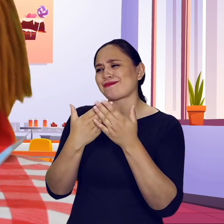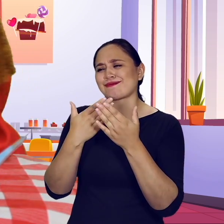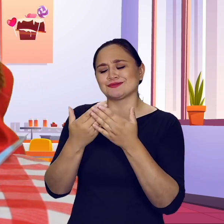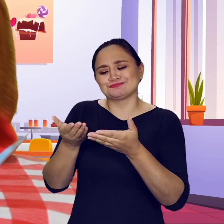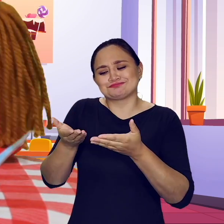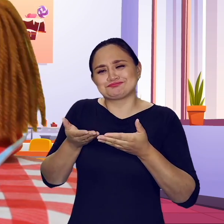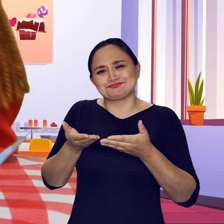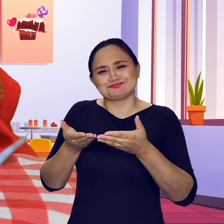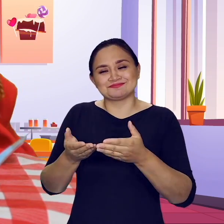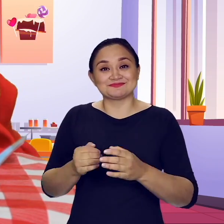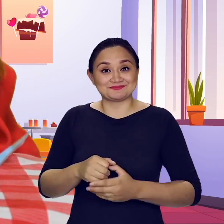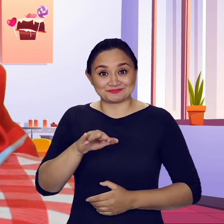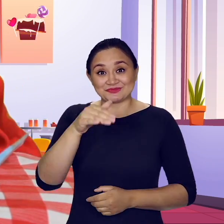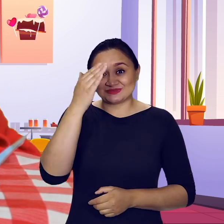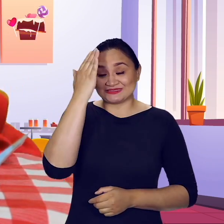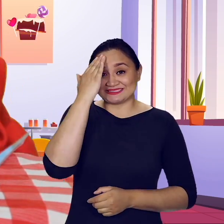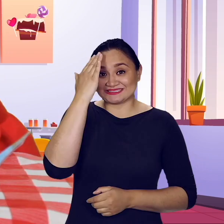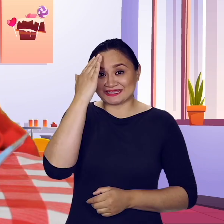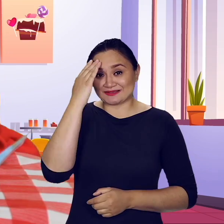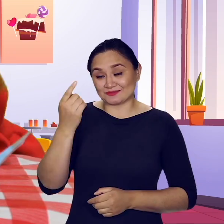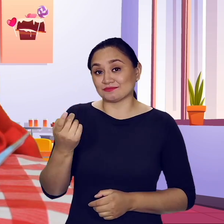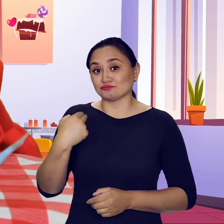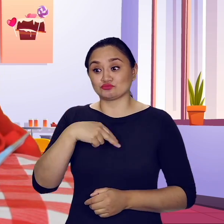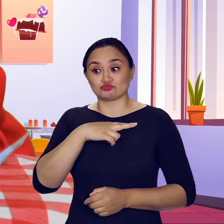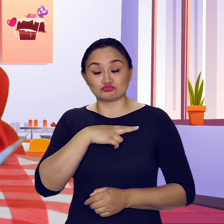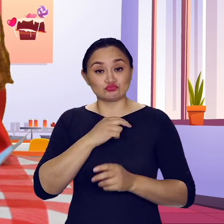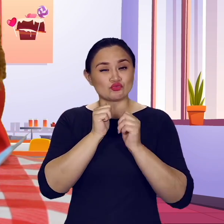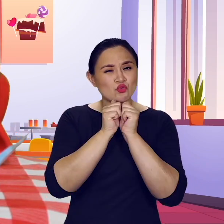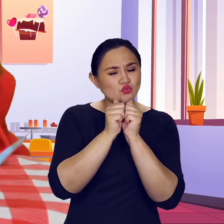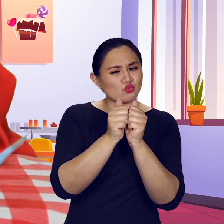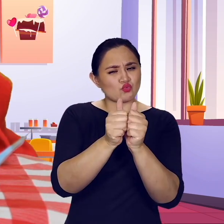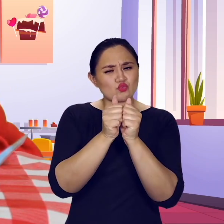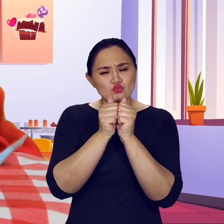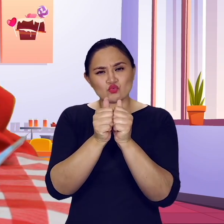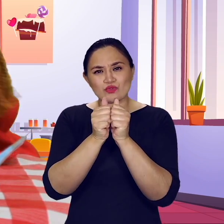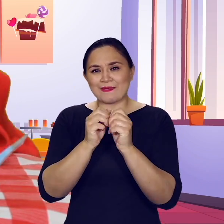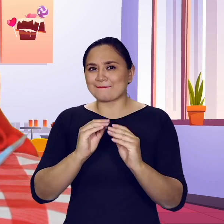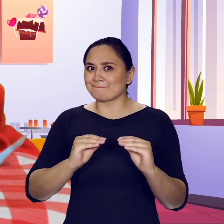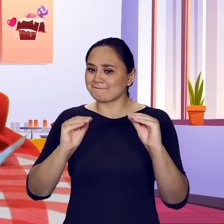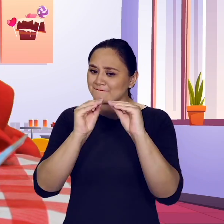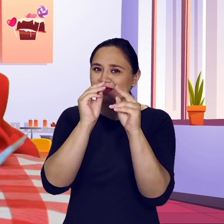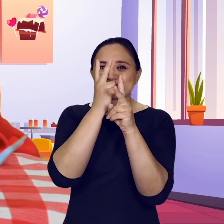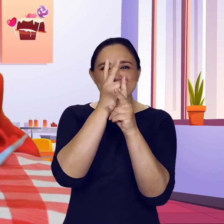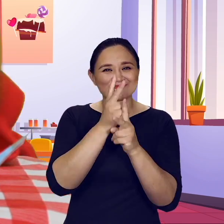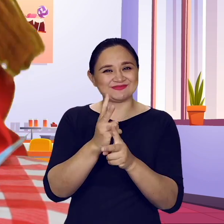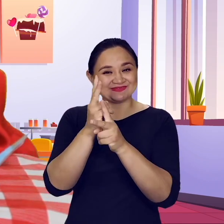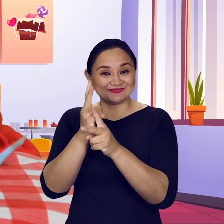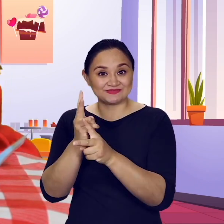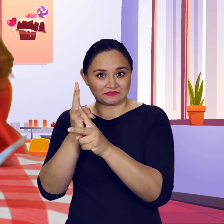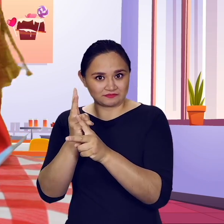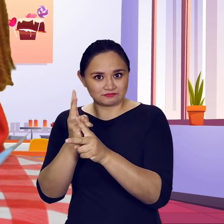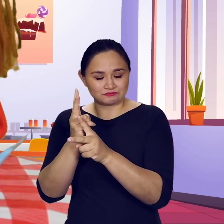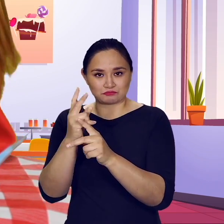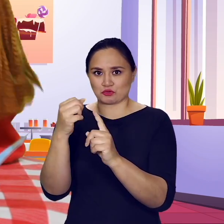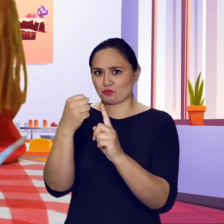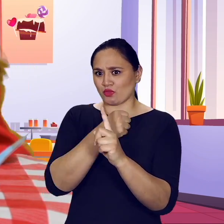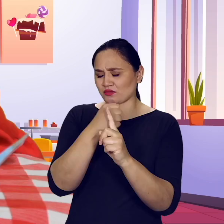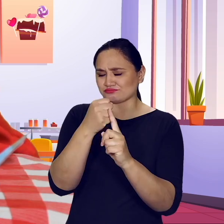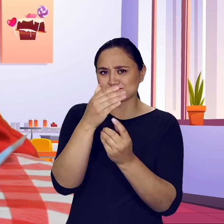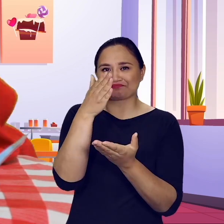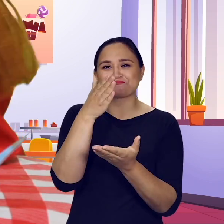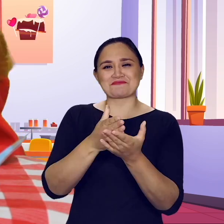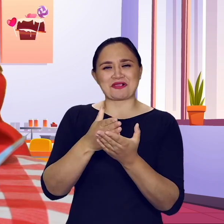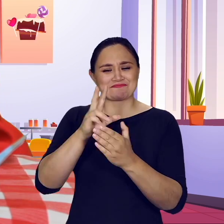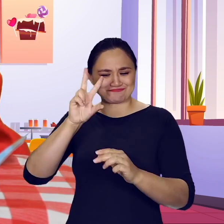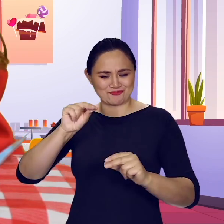Gracias, Claudia. ¿Sabías que mientras más unidos, más protegidos estamos para prevenir todo